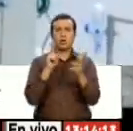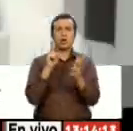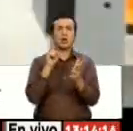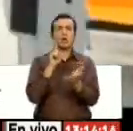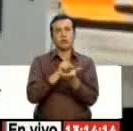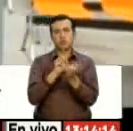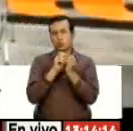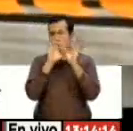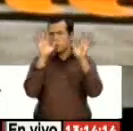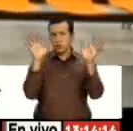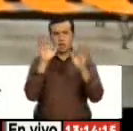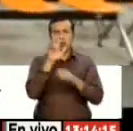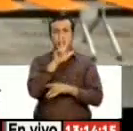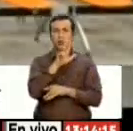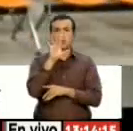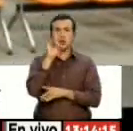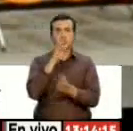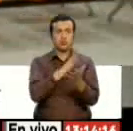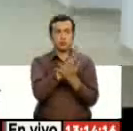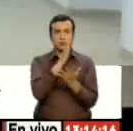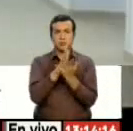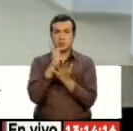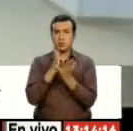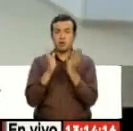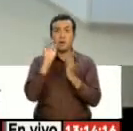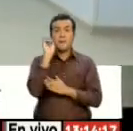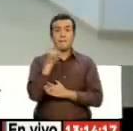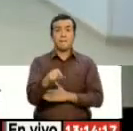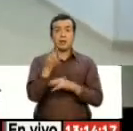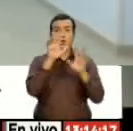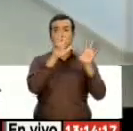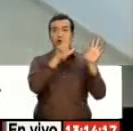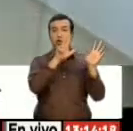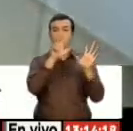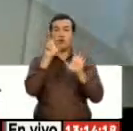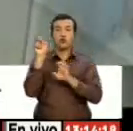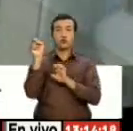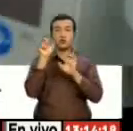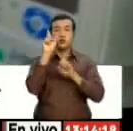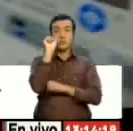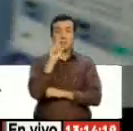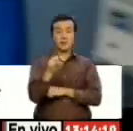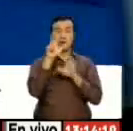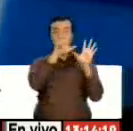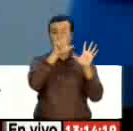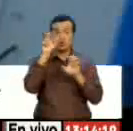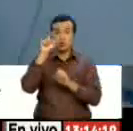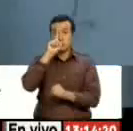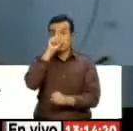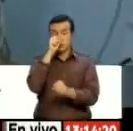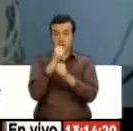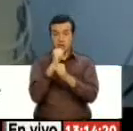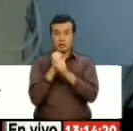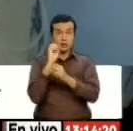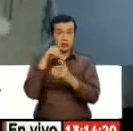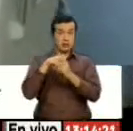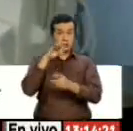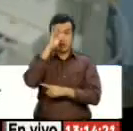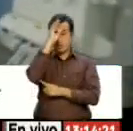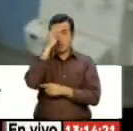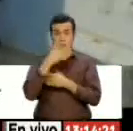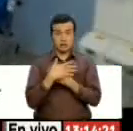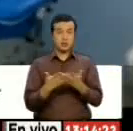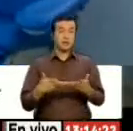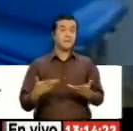y 38 especialidades. 1.800 funcionarios van a prestar servicio en esta casa de salud y